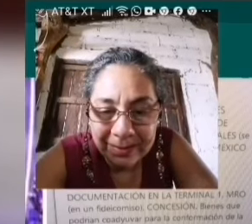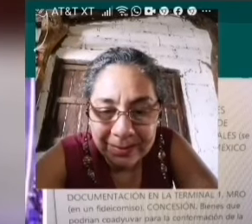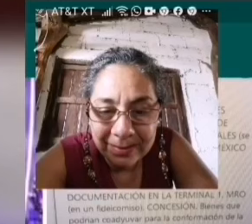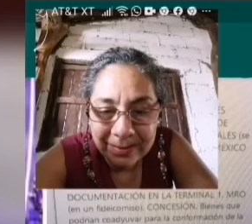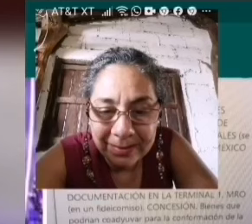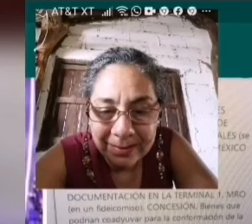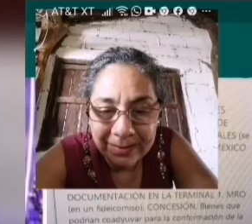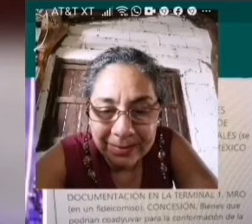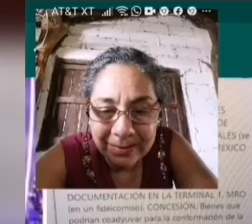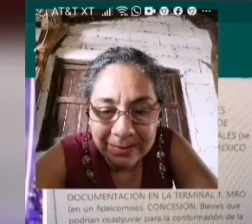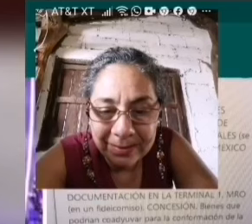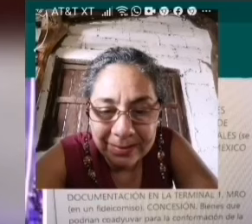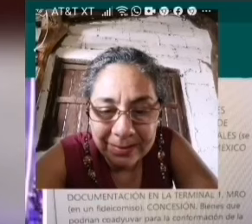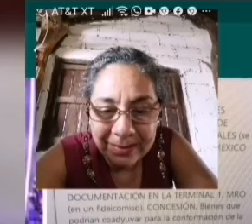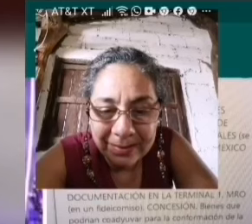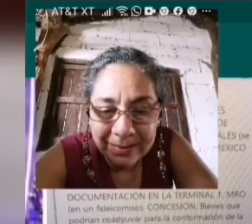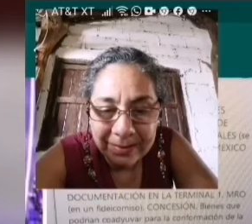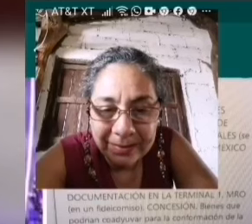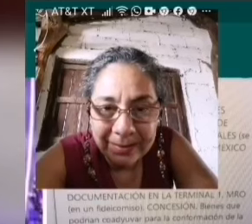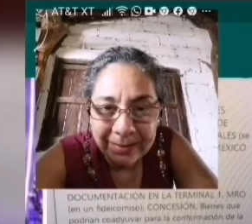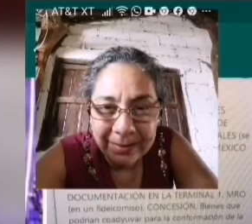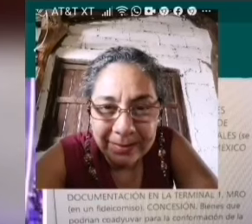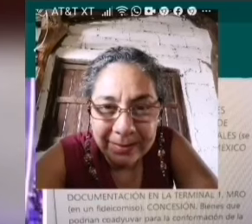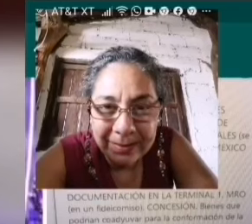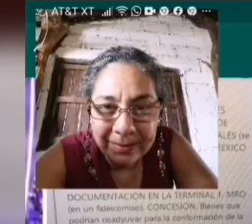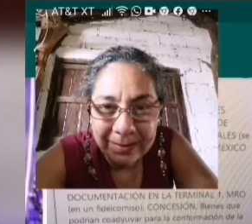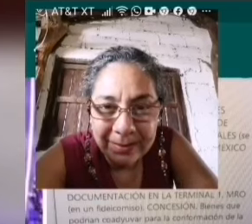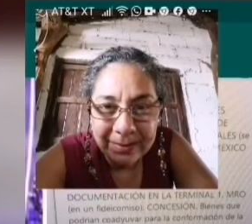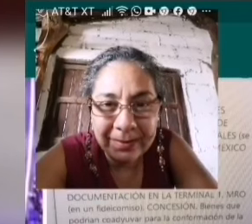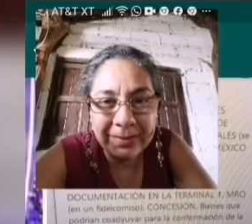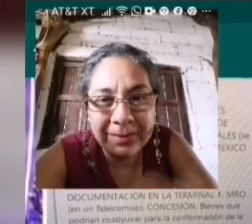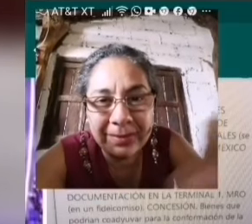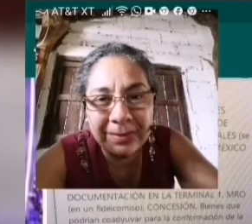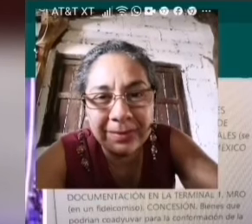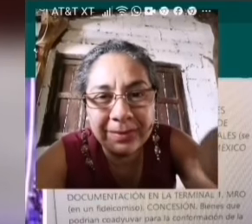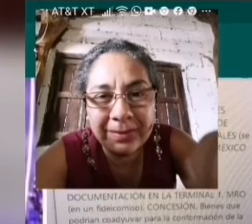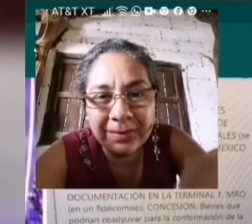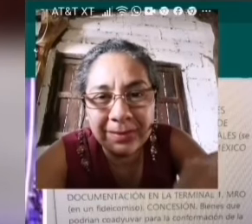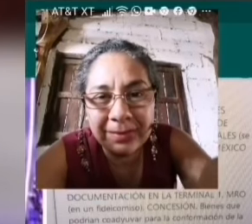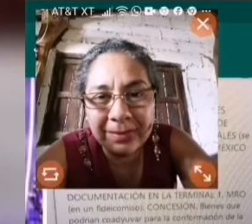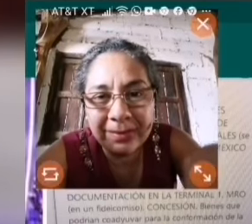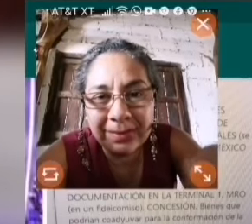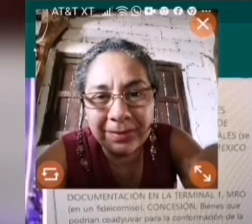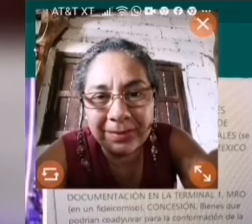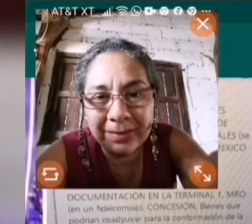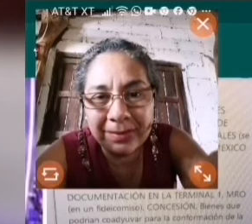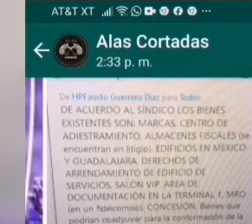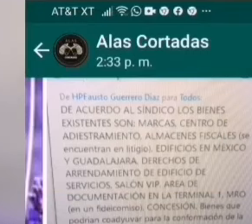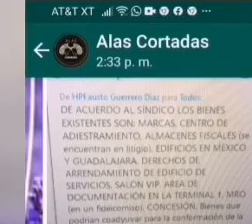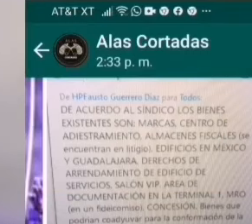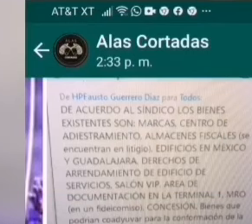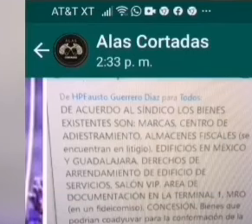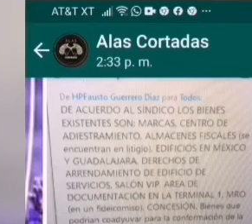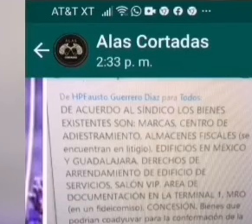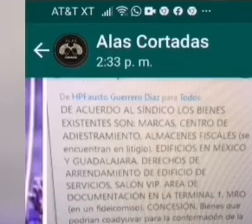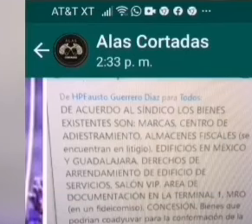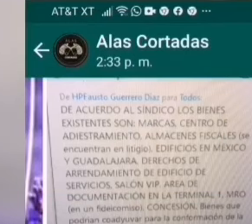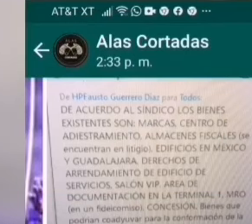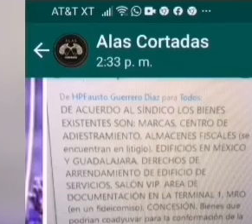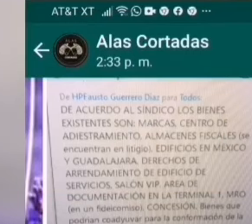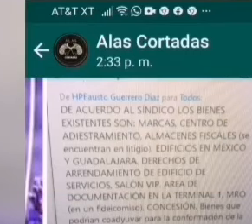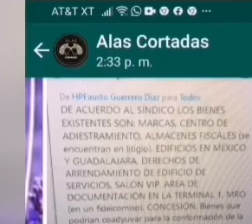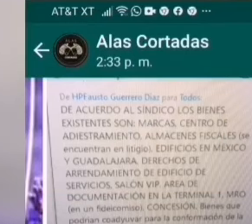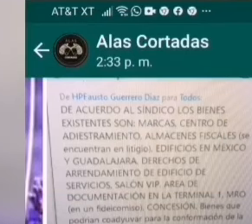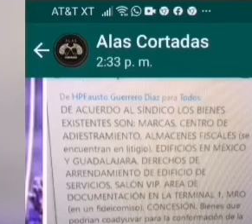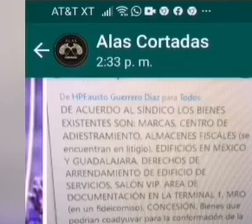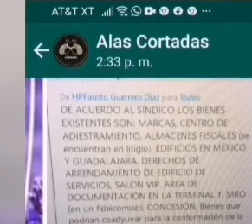Luego, una vez pasada, hice mi invitación para solicitarme este foro, pero nunca llegó el link y entonces no estaba enterado de lo que trataron. Ahorita